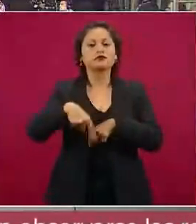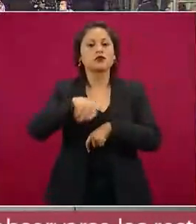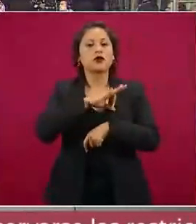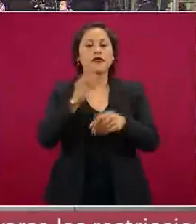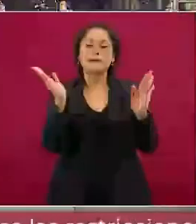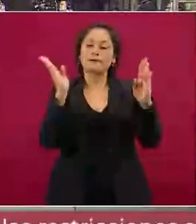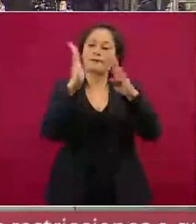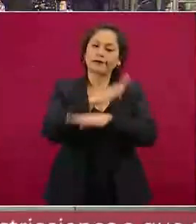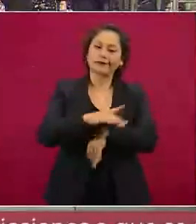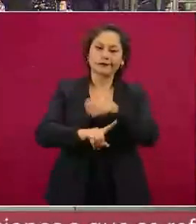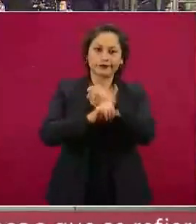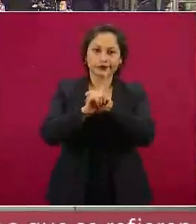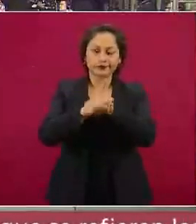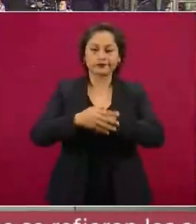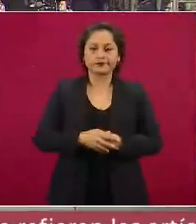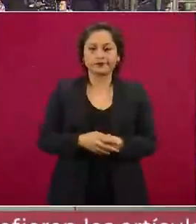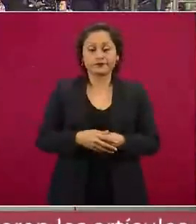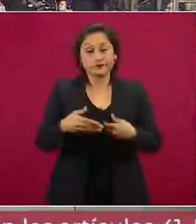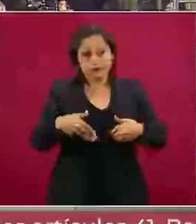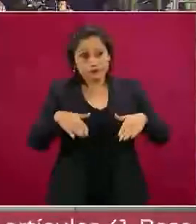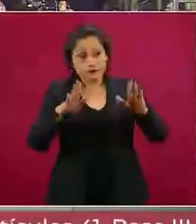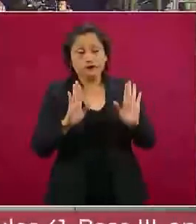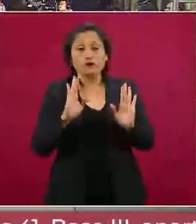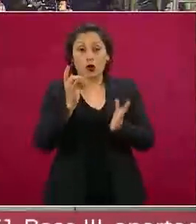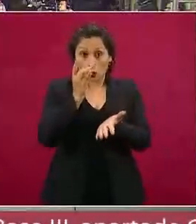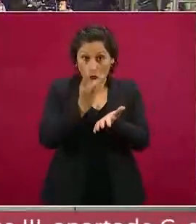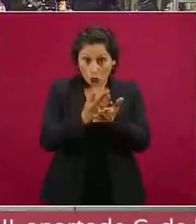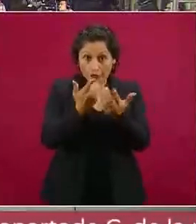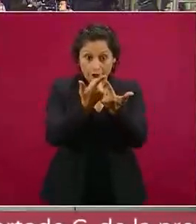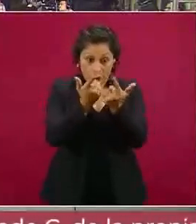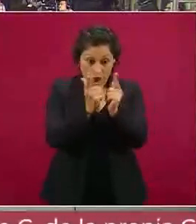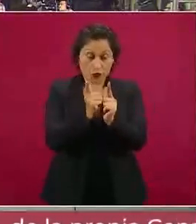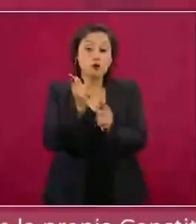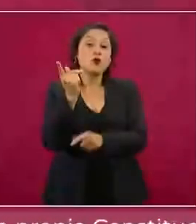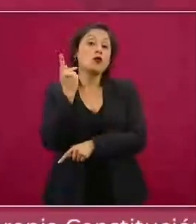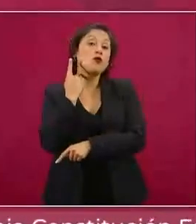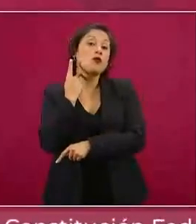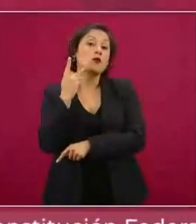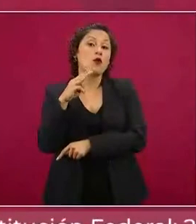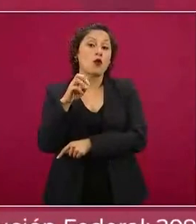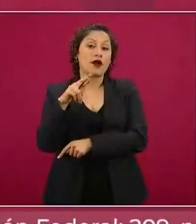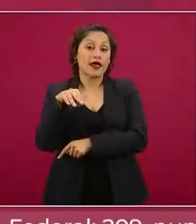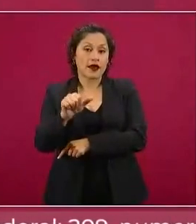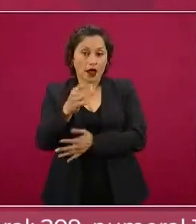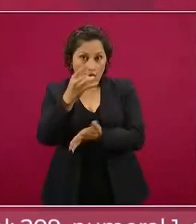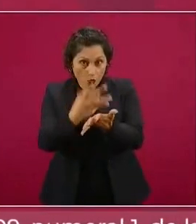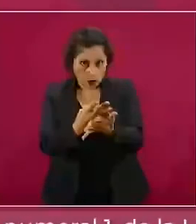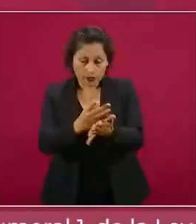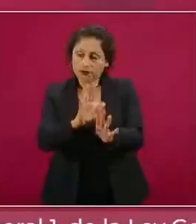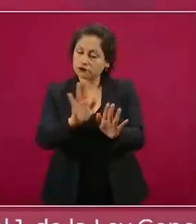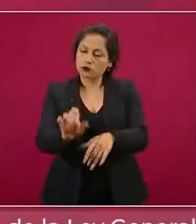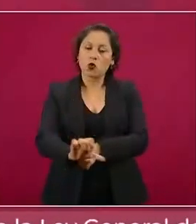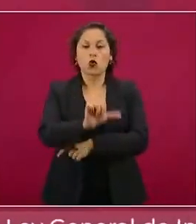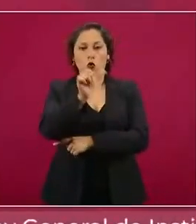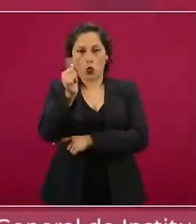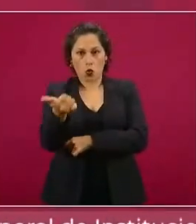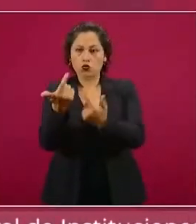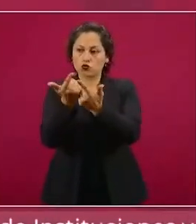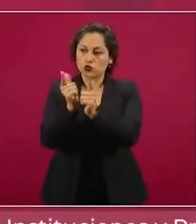Bueno, no solo para el caso de Morena, para el caso de todos los partidos,